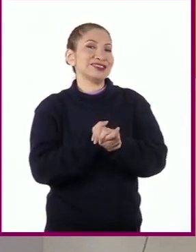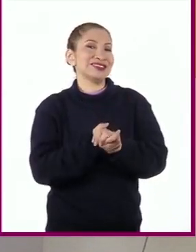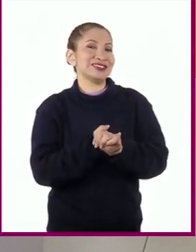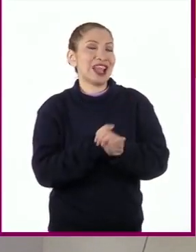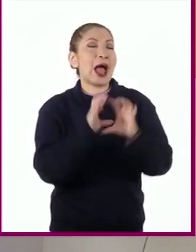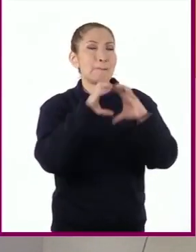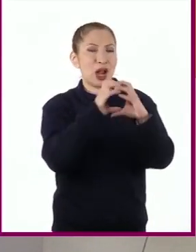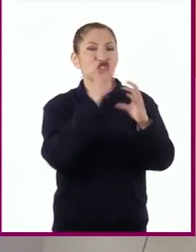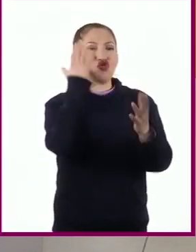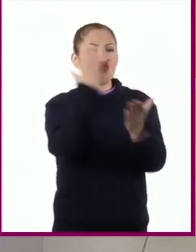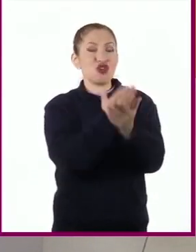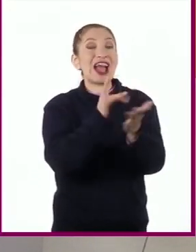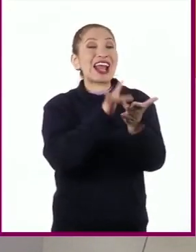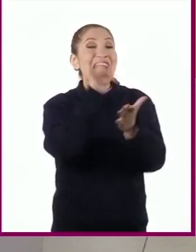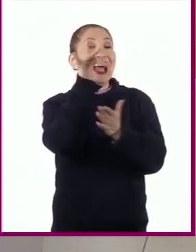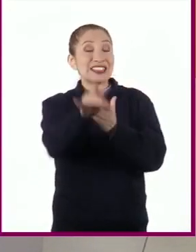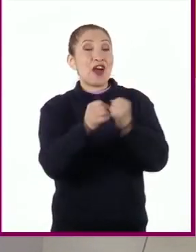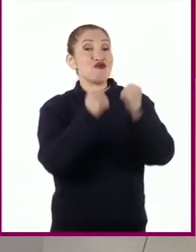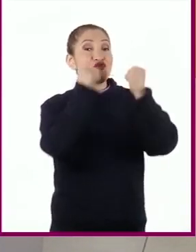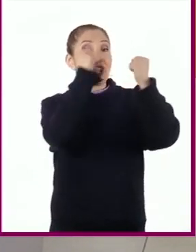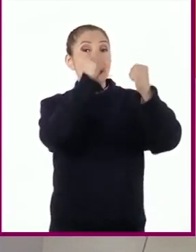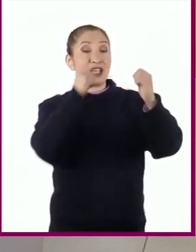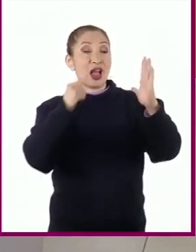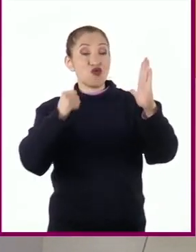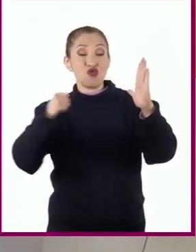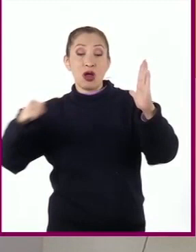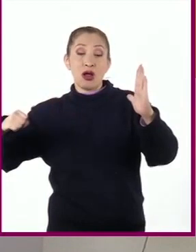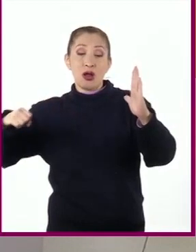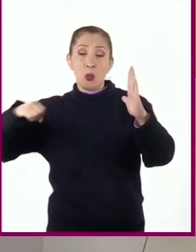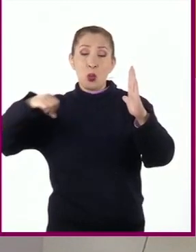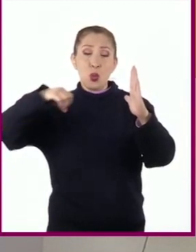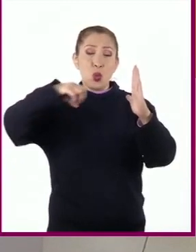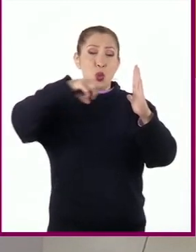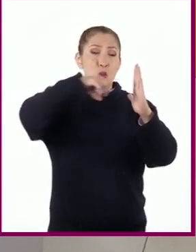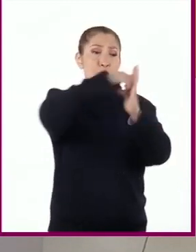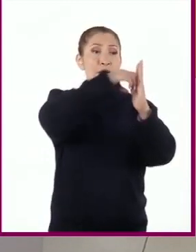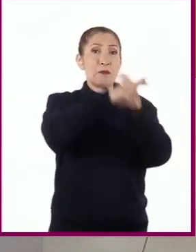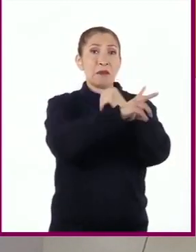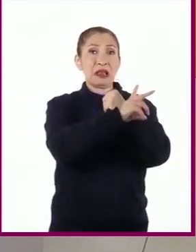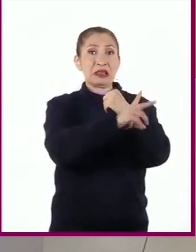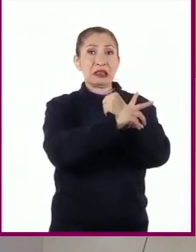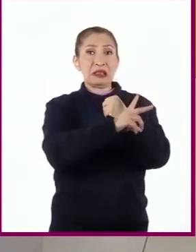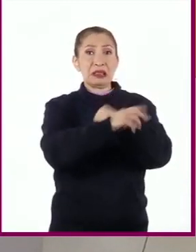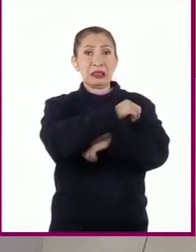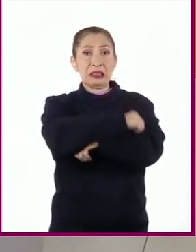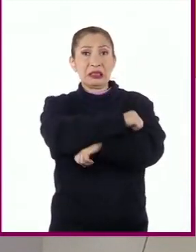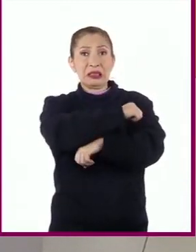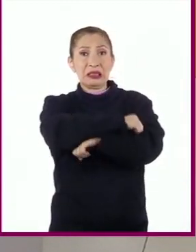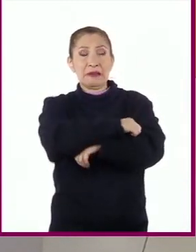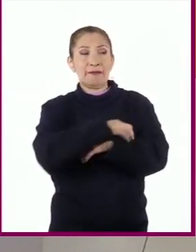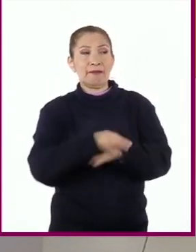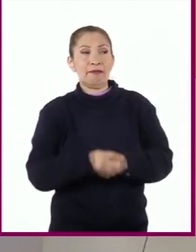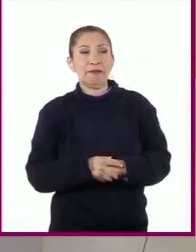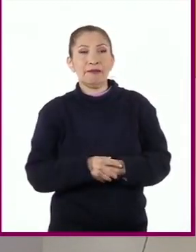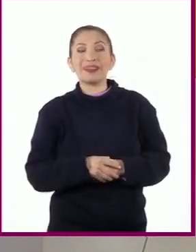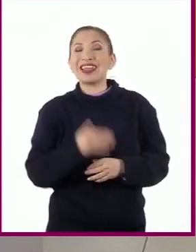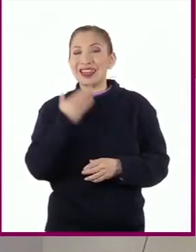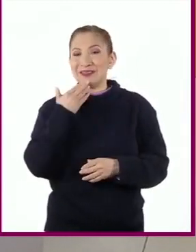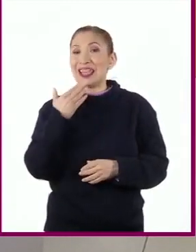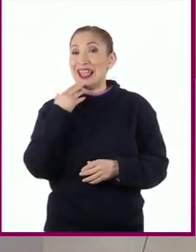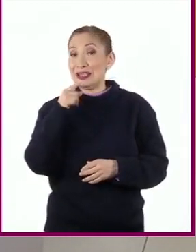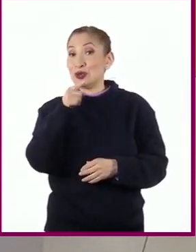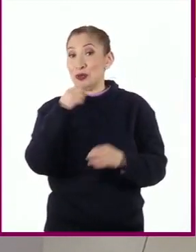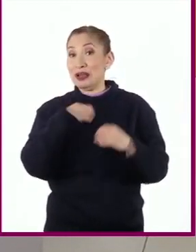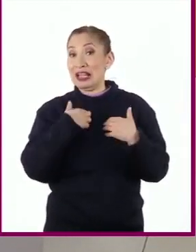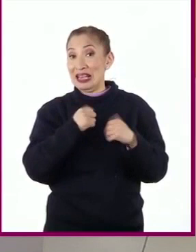La pelota se detuvo gracias a la fuerza externa al chocar con esa ventana. Muy bien. Creo que sí te